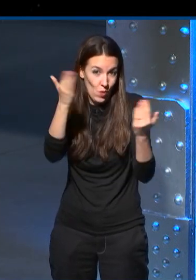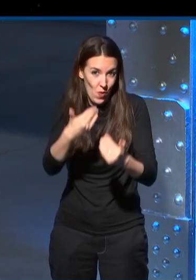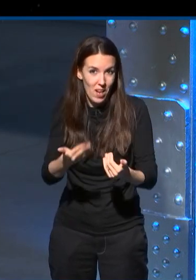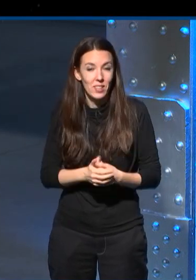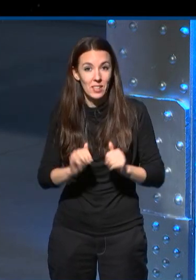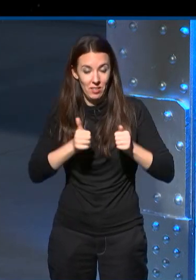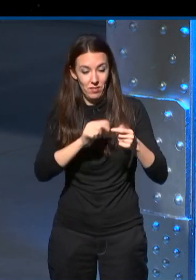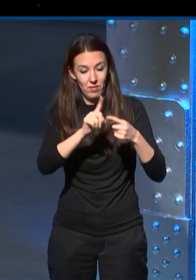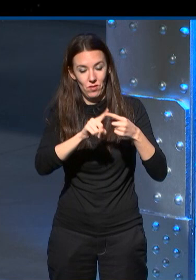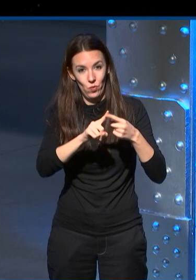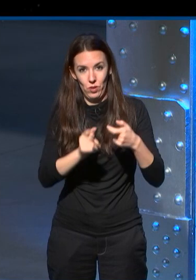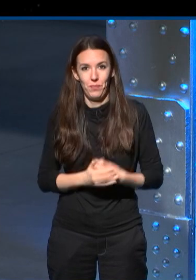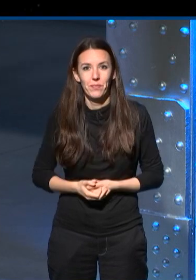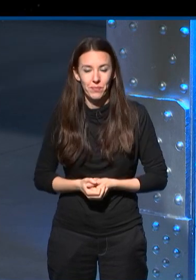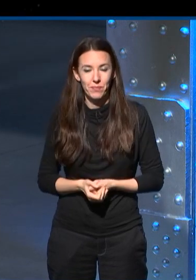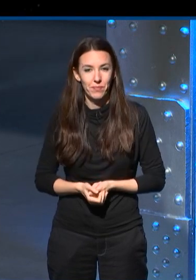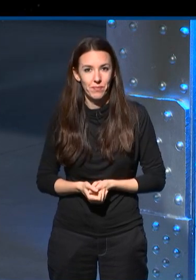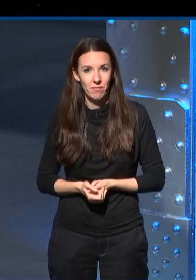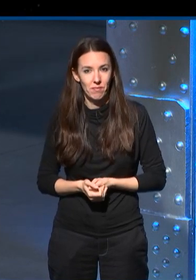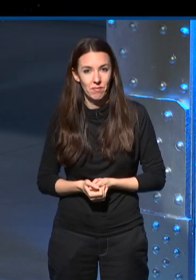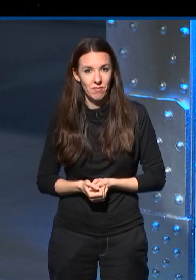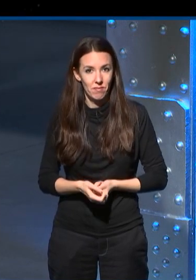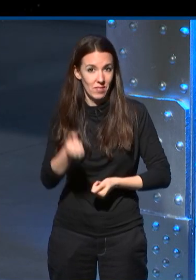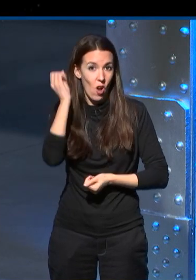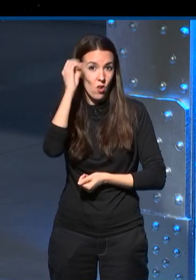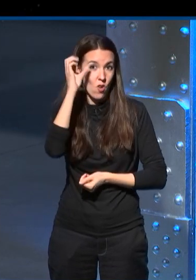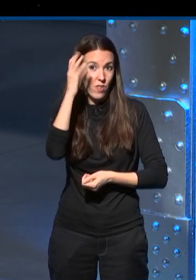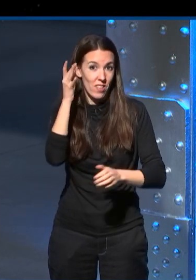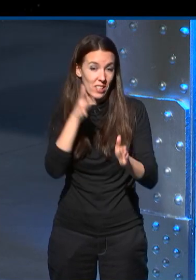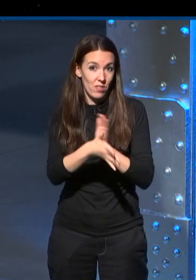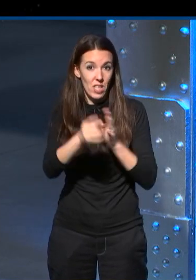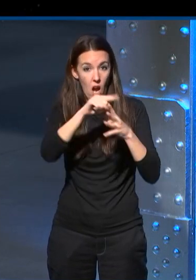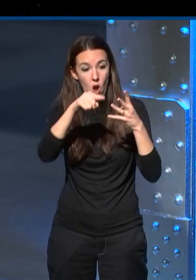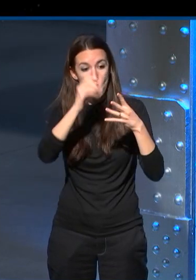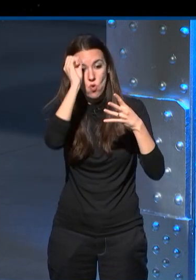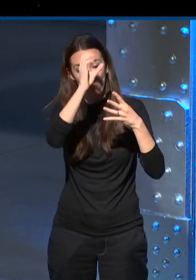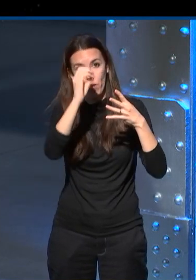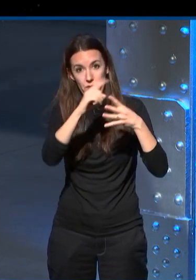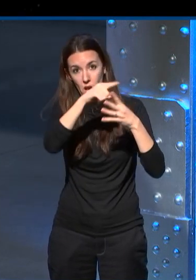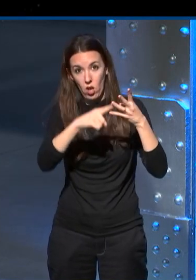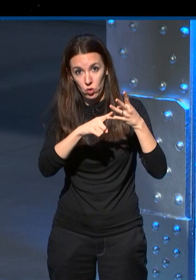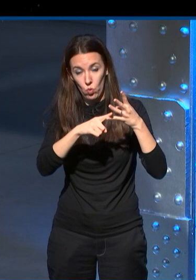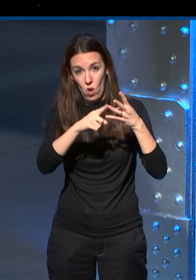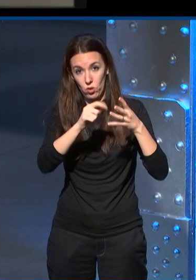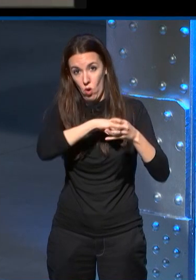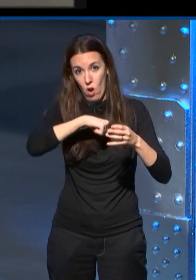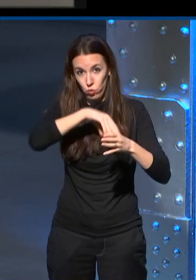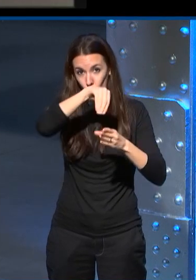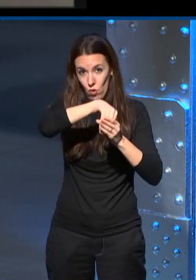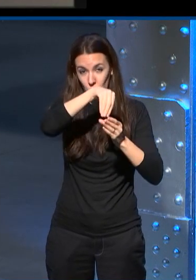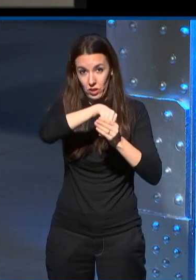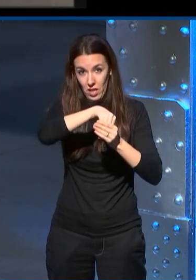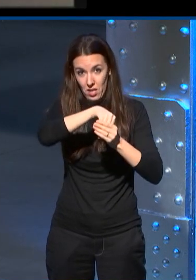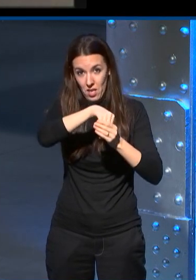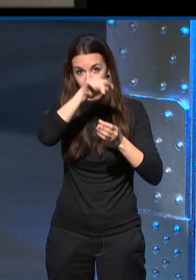bien, empezamos por el punto 1. Las conferencias estas son 4, son autocontenidas, pero ayer ya avanzamos un poco en la